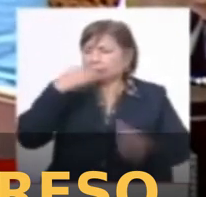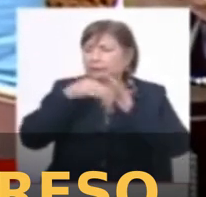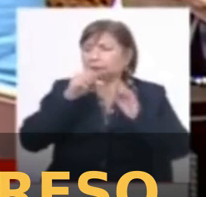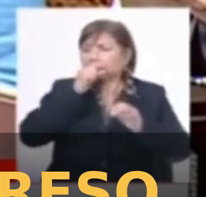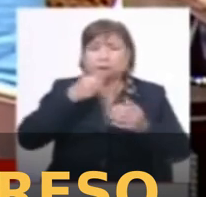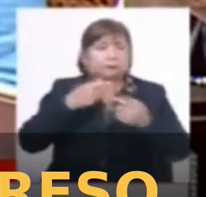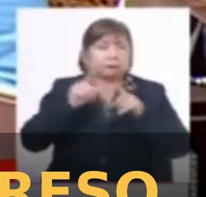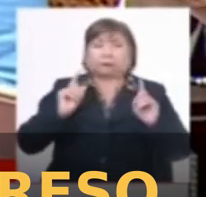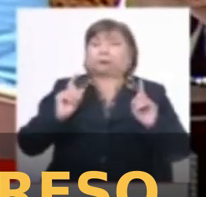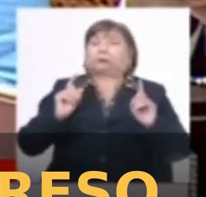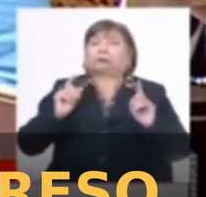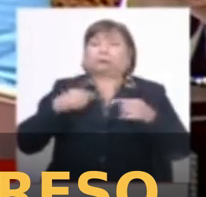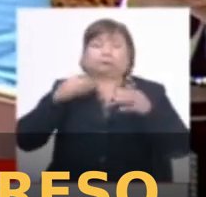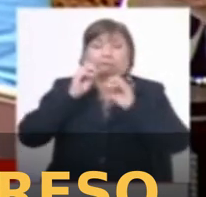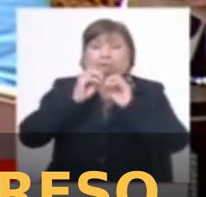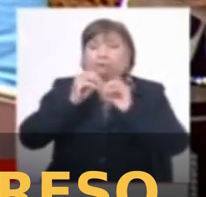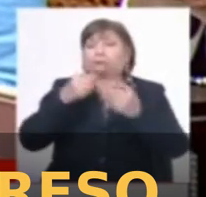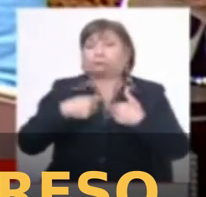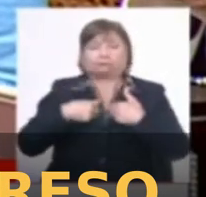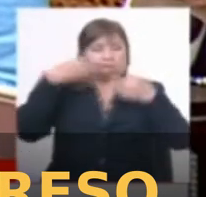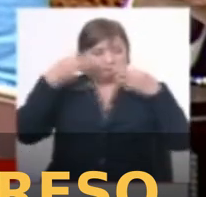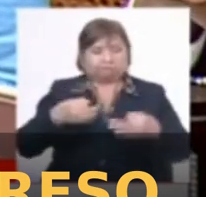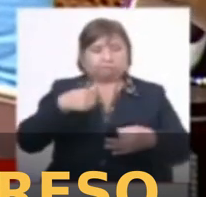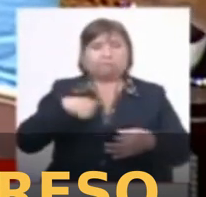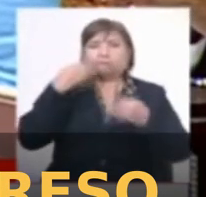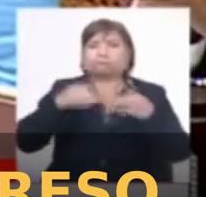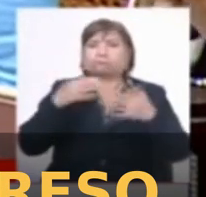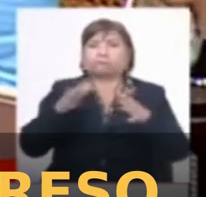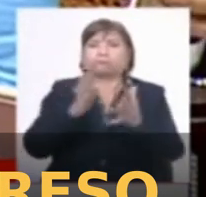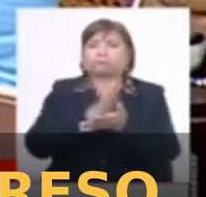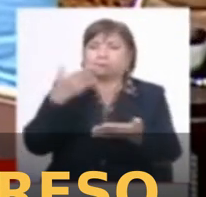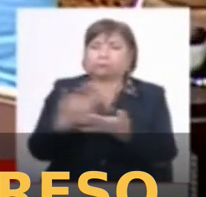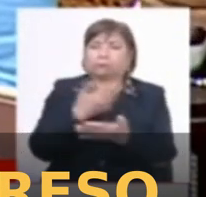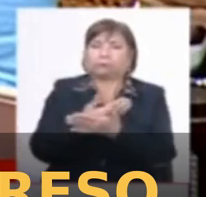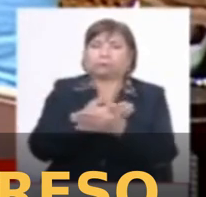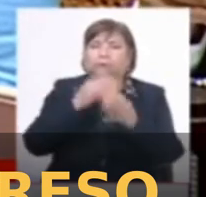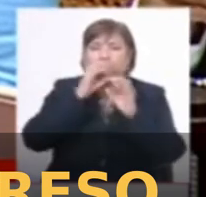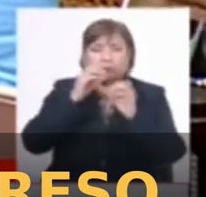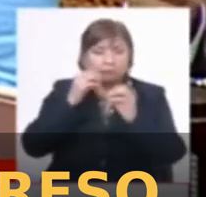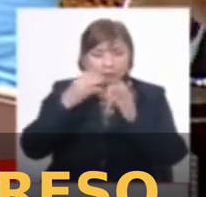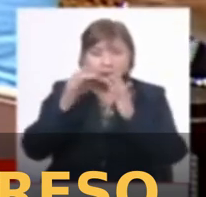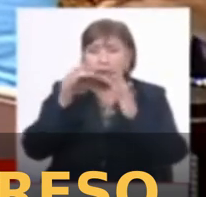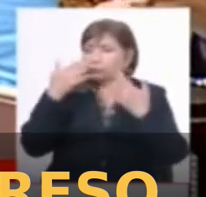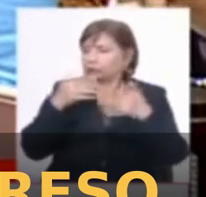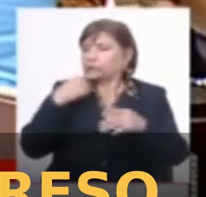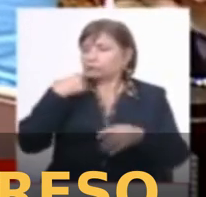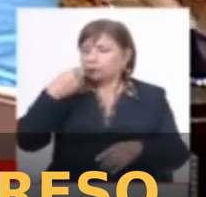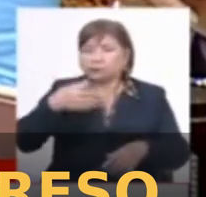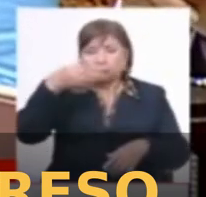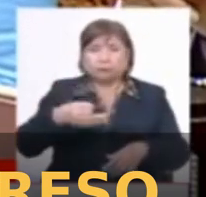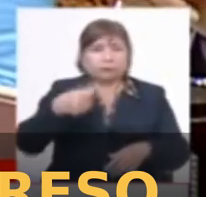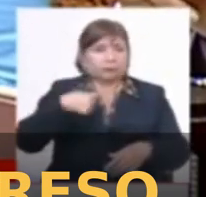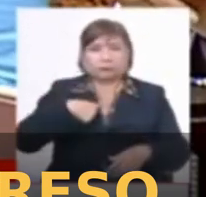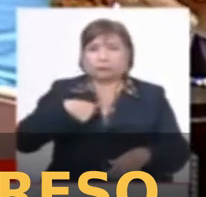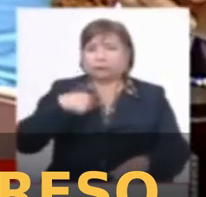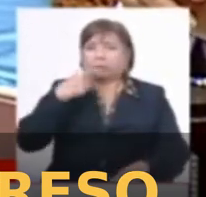Sin embargo, claro que lo ratifico. Y creo que ya está ratificado por un nuevo colaborador eficaz, el cual ya ha determinado cosas que yo